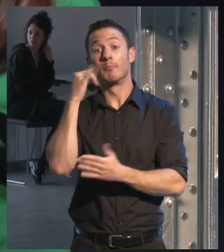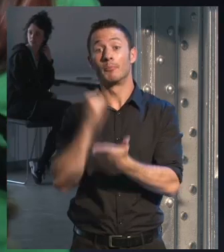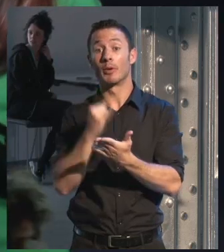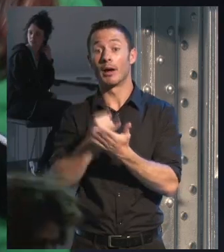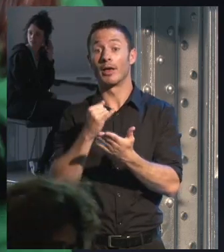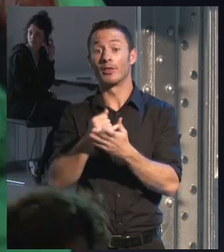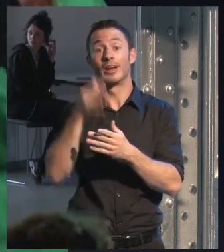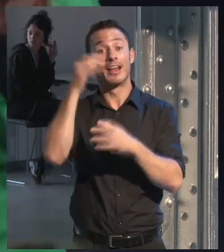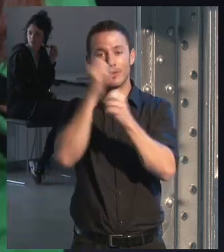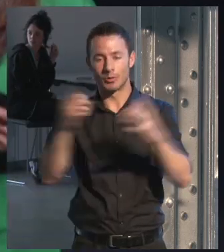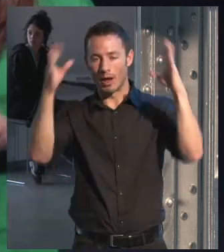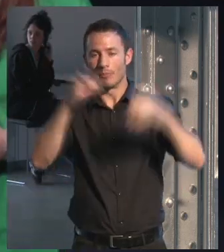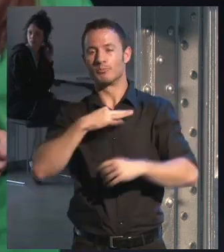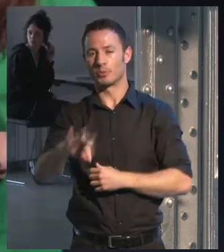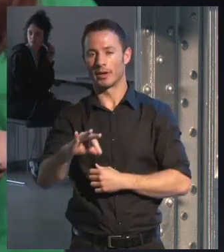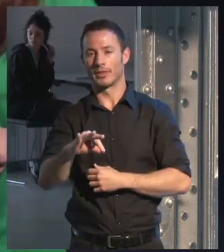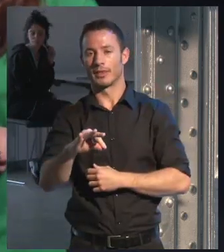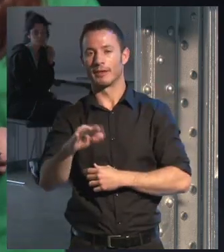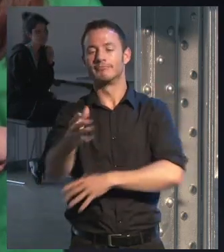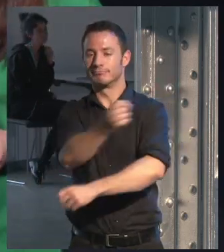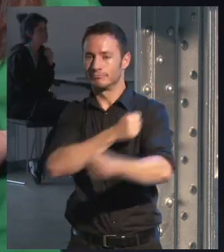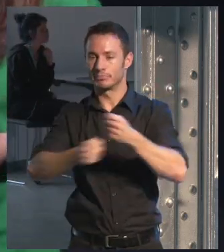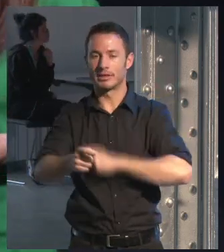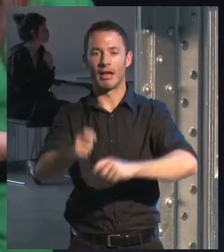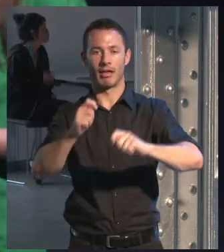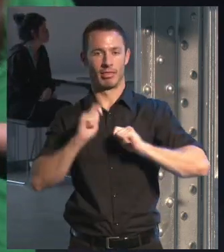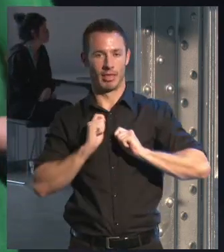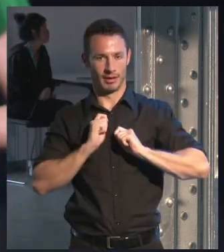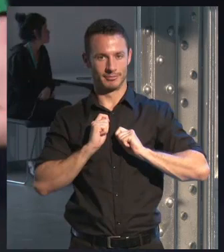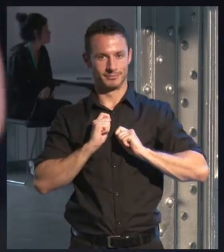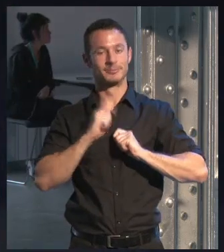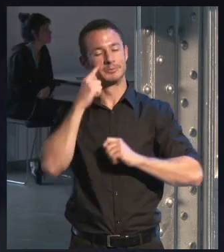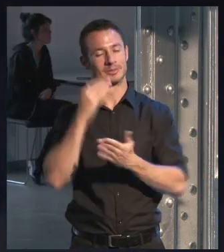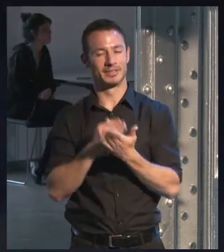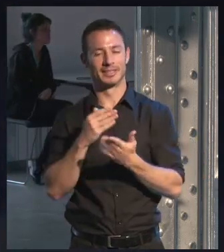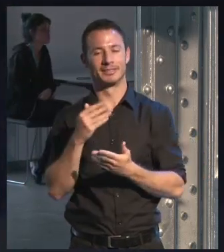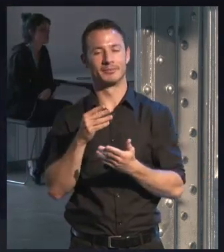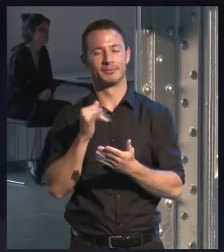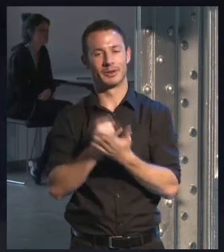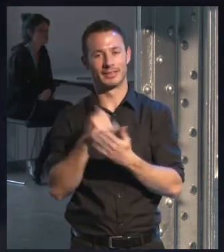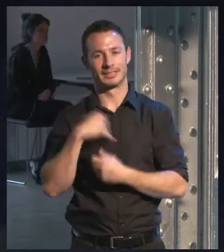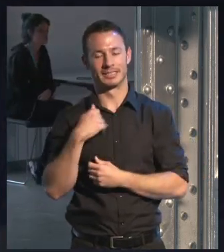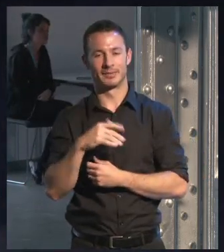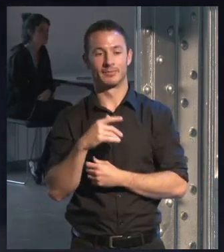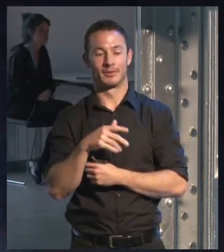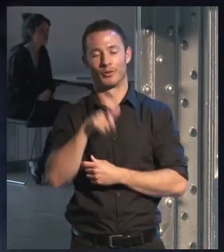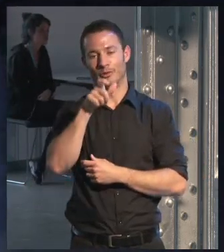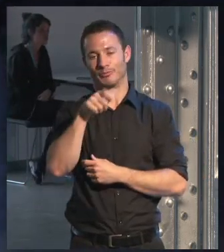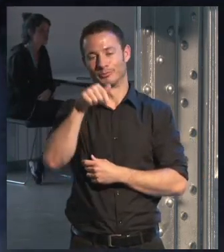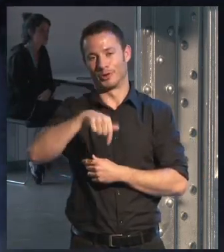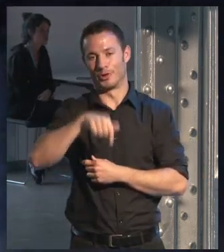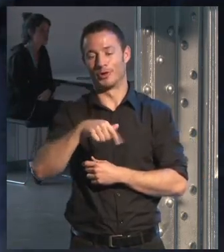de ser capaz de ponernos en el lugar del otro y tenemos hoy el gusto y el placer de tener a los impulsores,